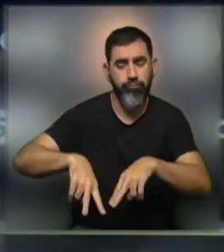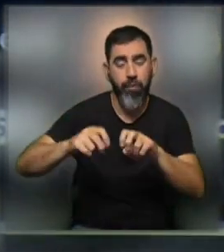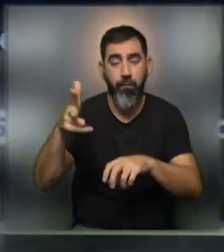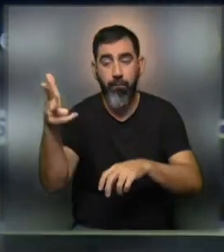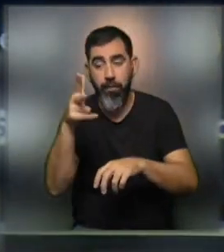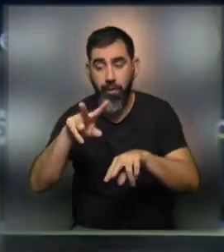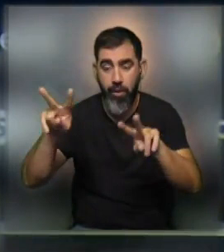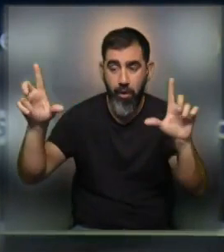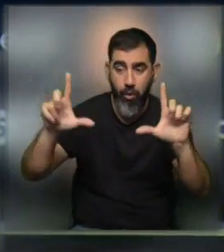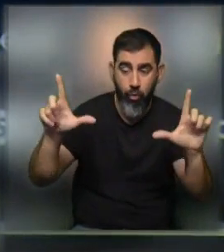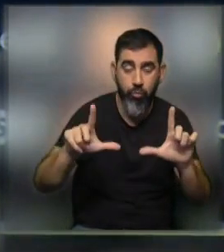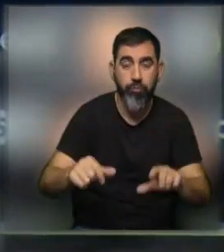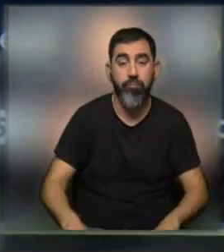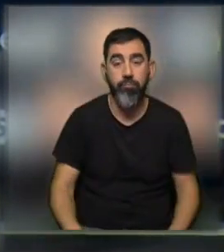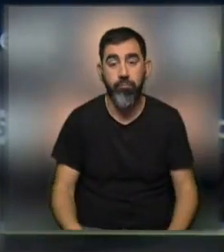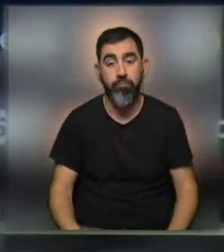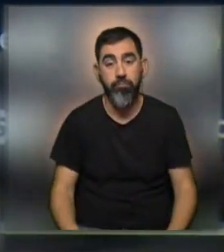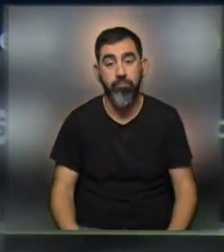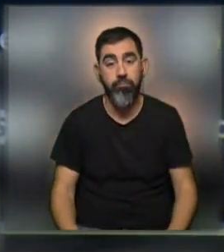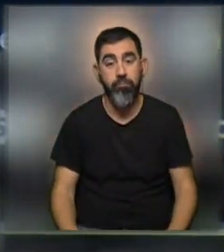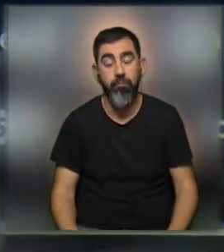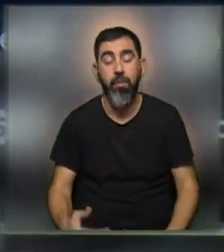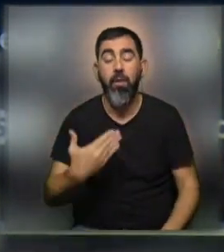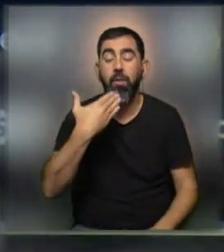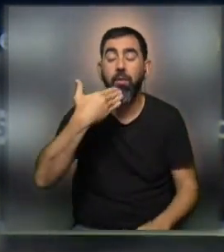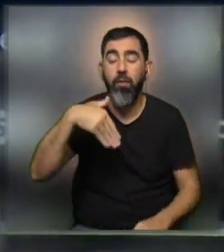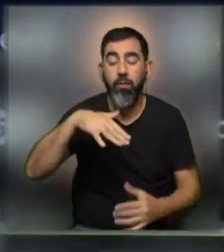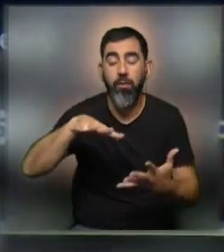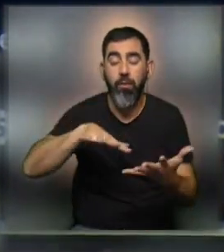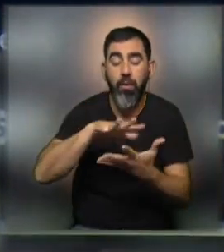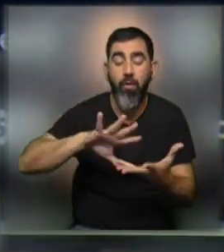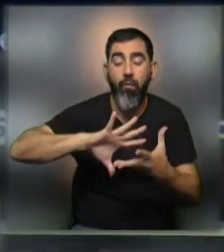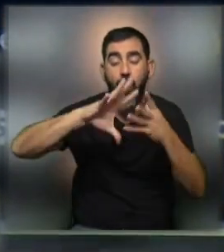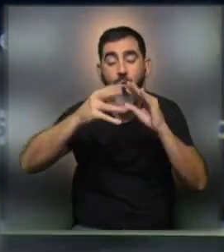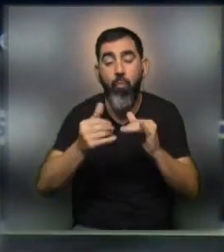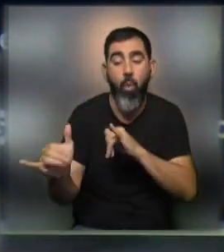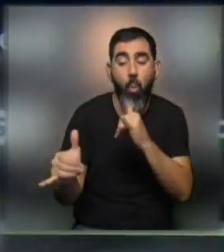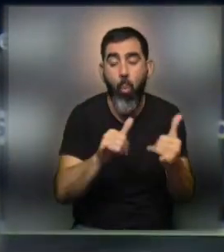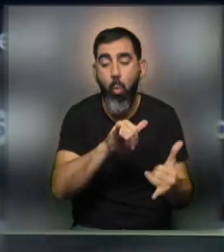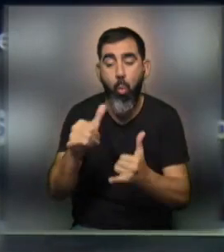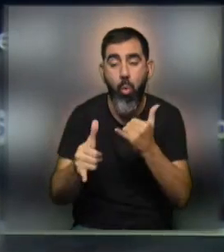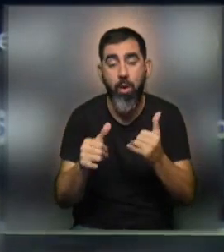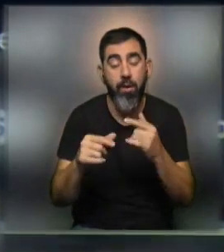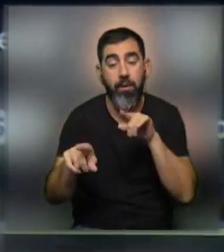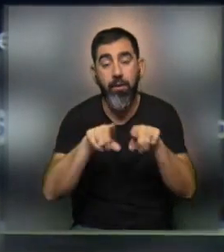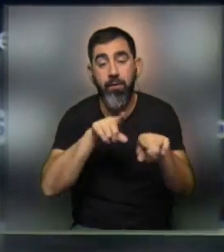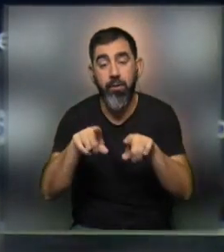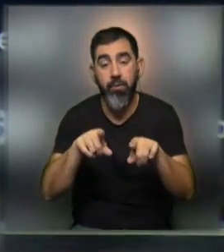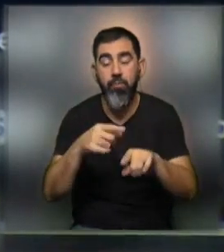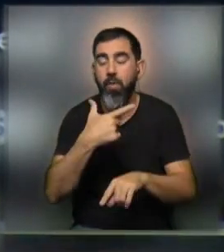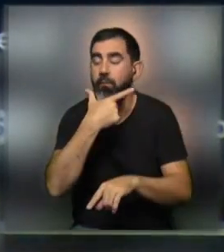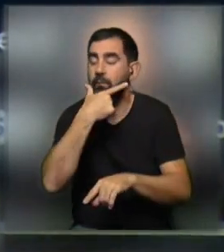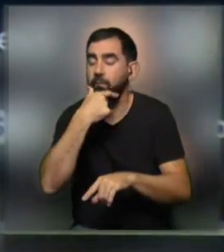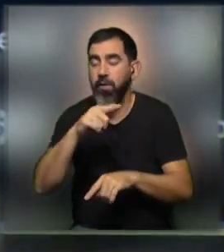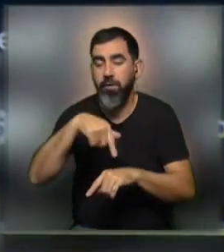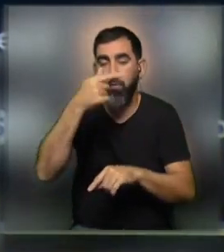vídeos y creo que entender lo que él quiere la forma como jugar eso siempre te da una facilidad